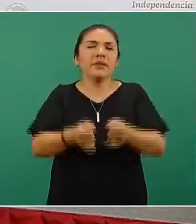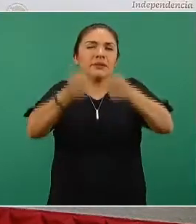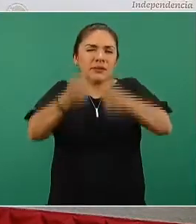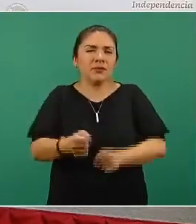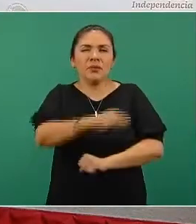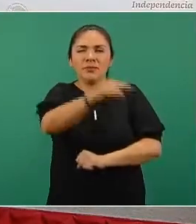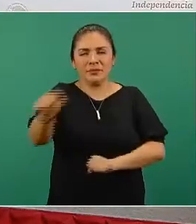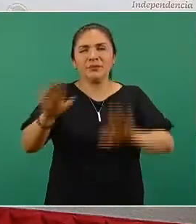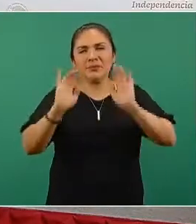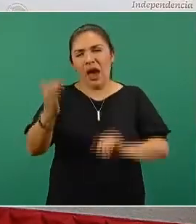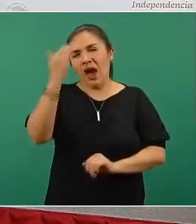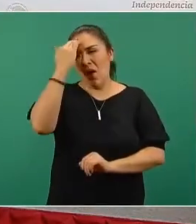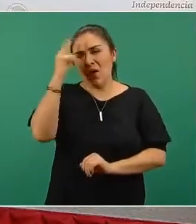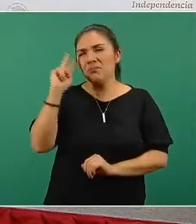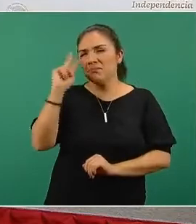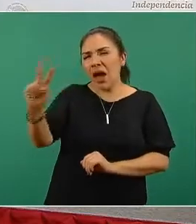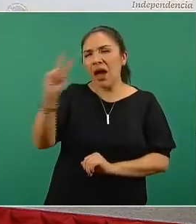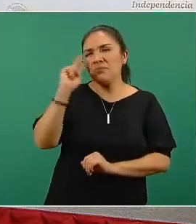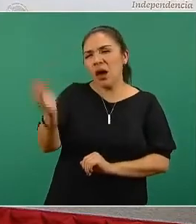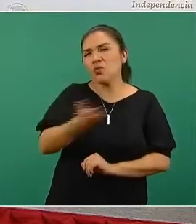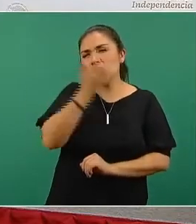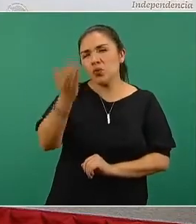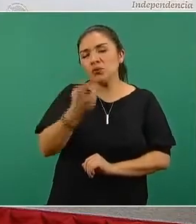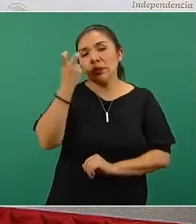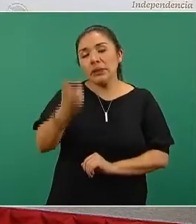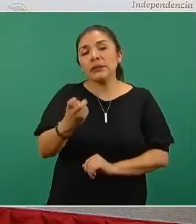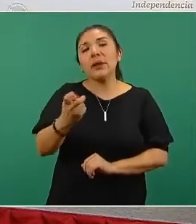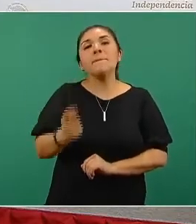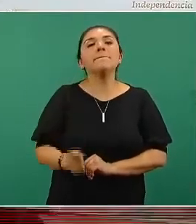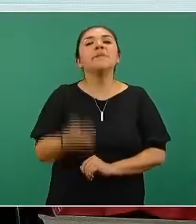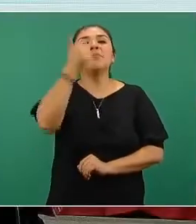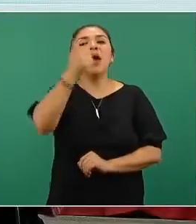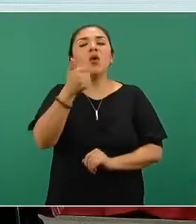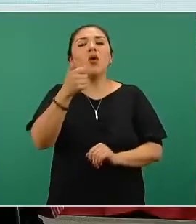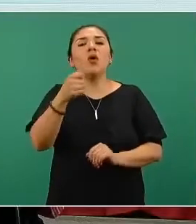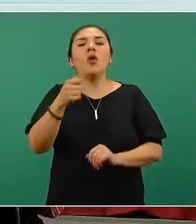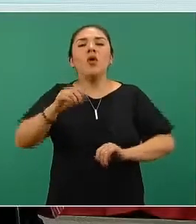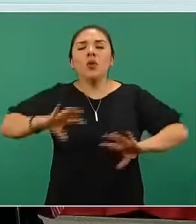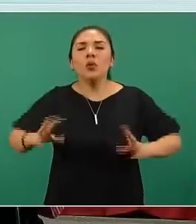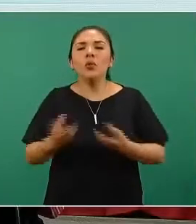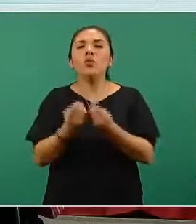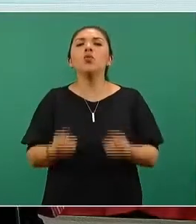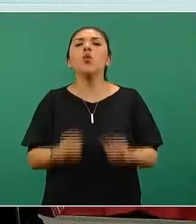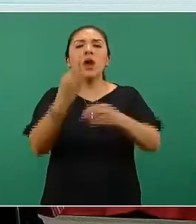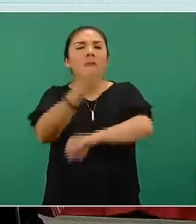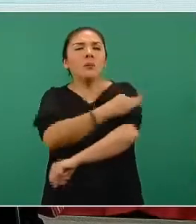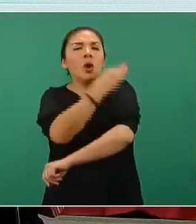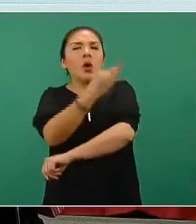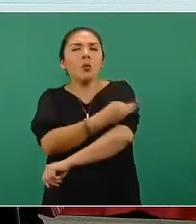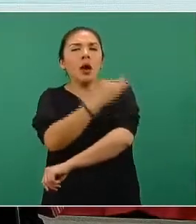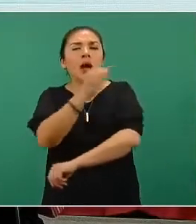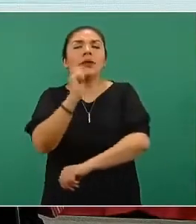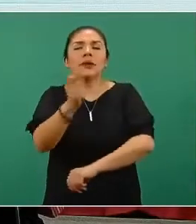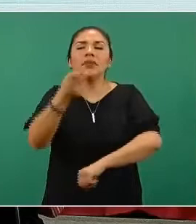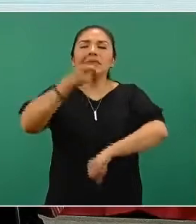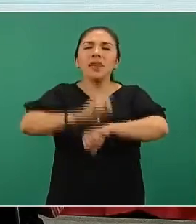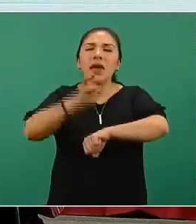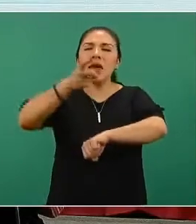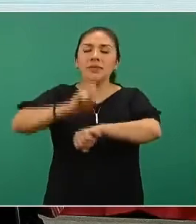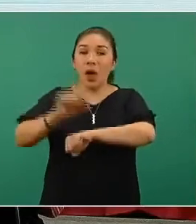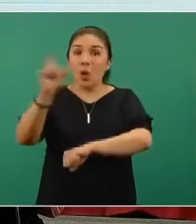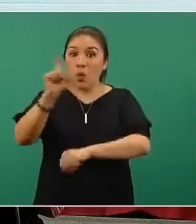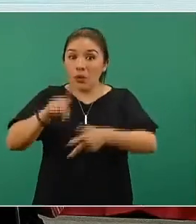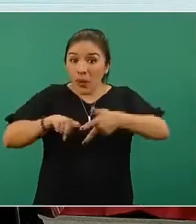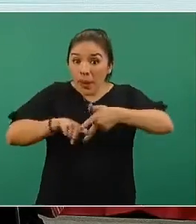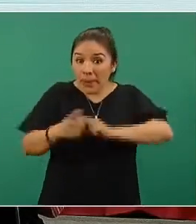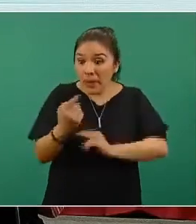están familiarizados, esta es la gráfica inicial, que es cuántas dosis se han colocado en cada día. Desde el inicio,